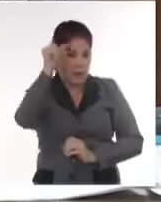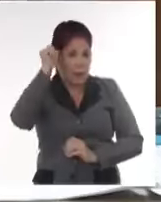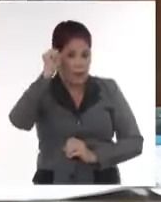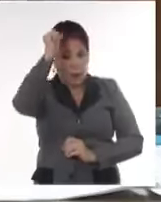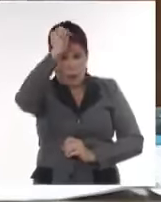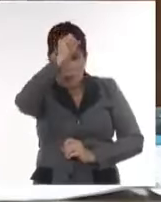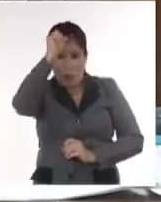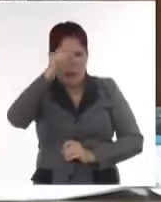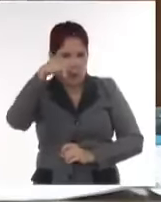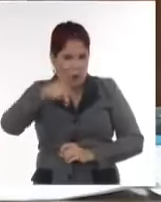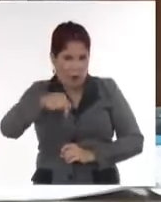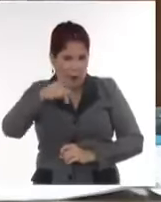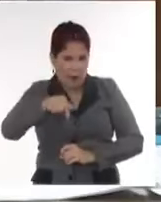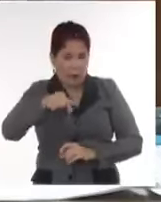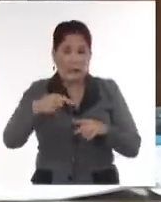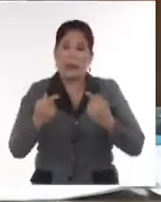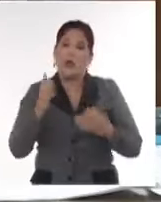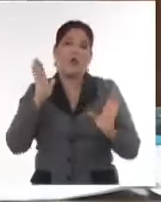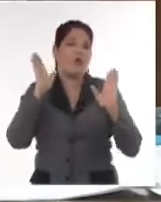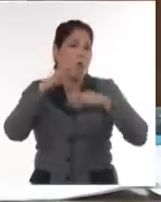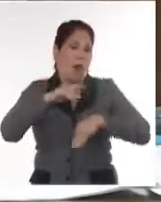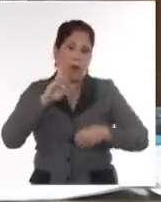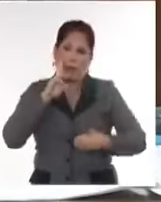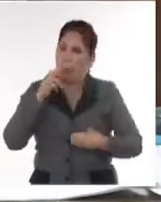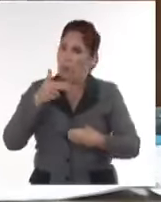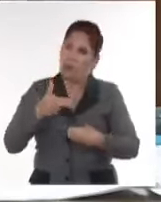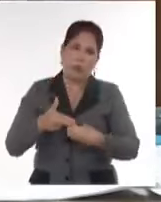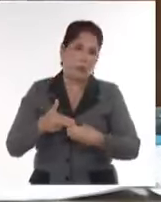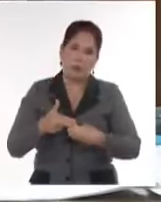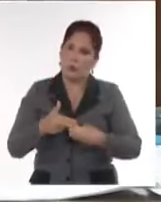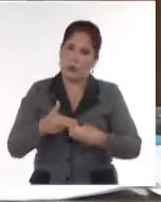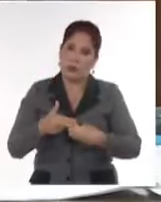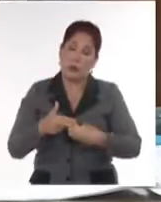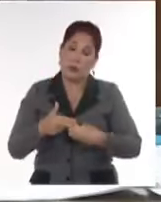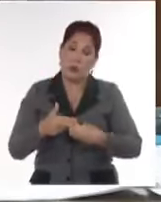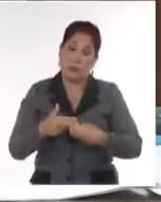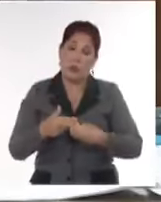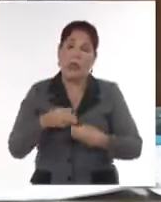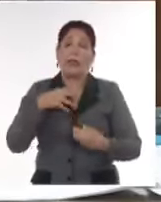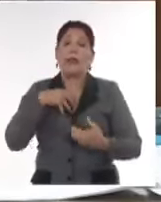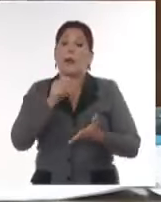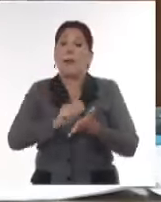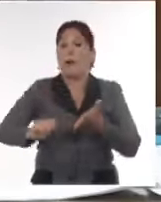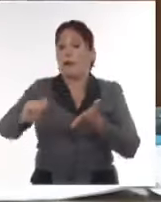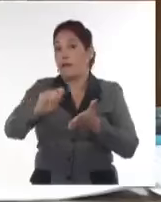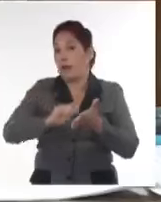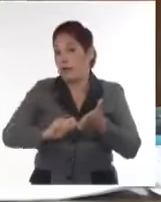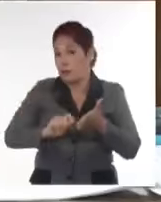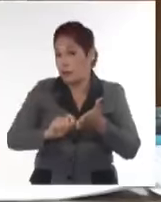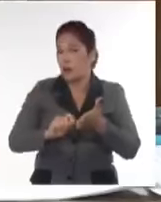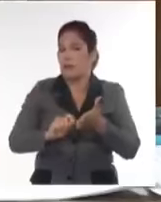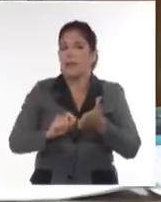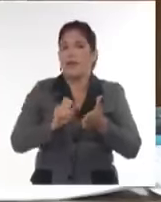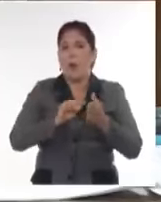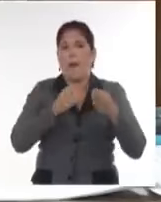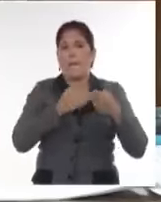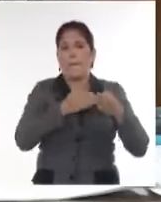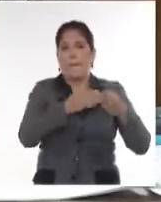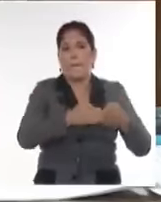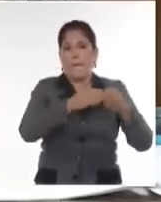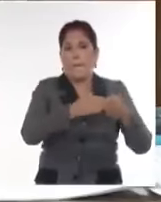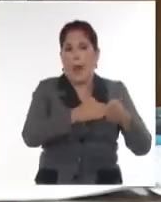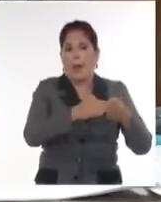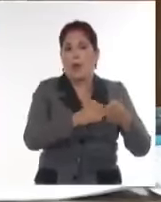nos está pasando? El déficit de combustible que nosotros tenemos. Nosotros teníamos hecho una planificación de mover los barcos para